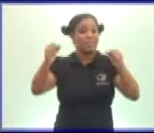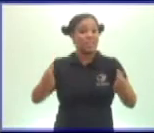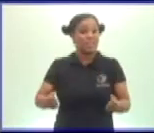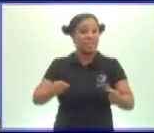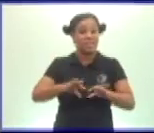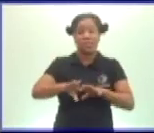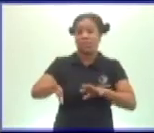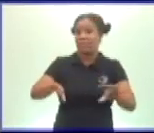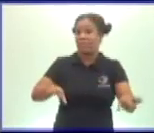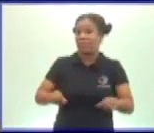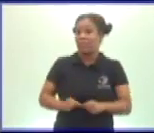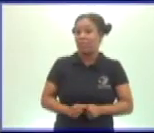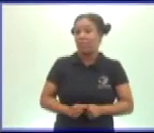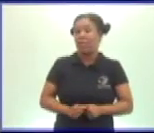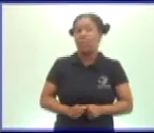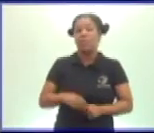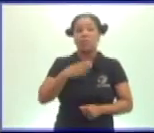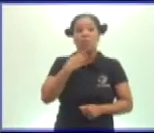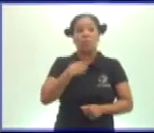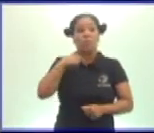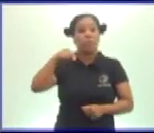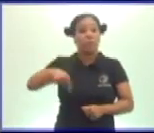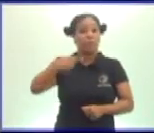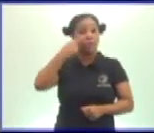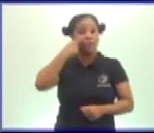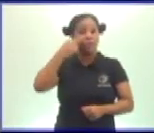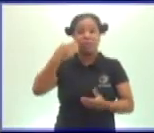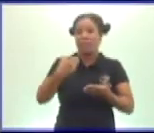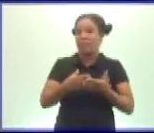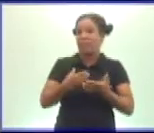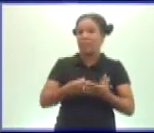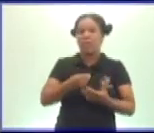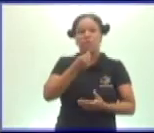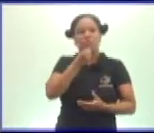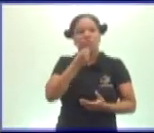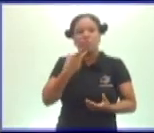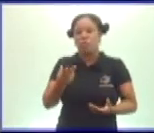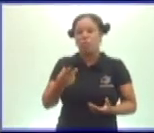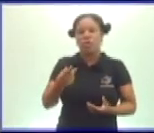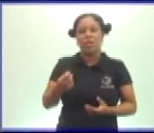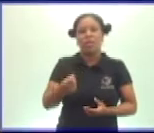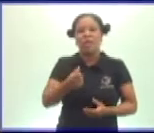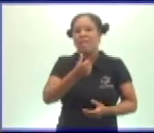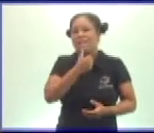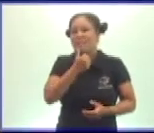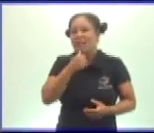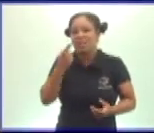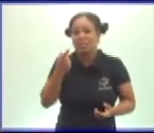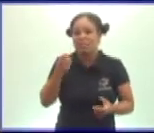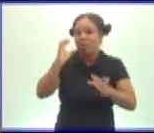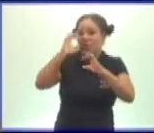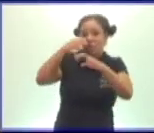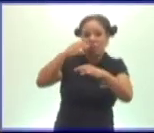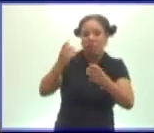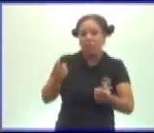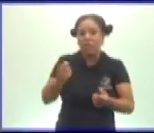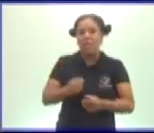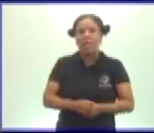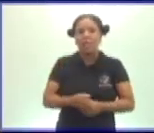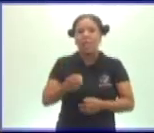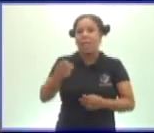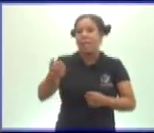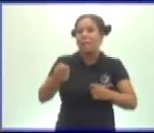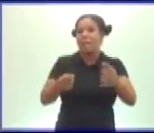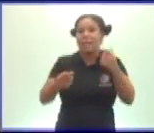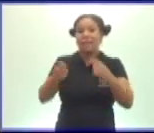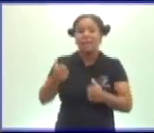caso, como vimos en el material, no es posible observar a simple vista ni con instrumentos ópticos las partículas